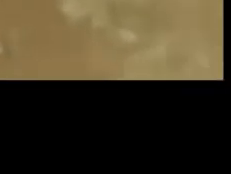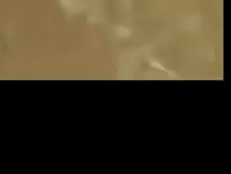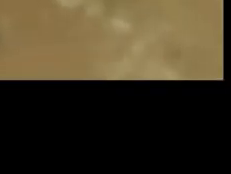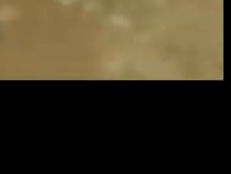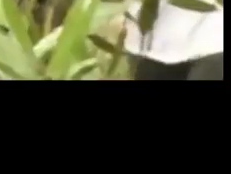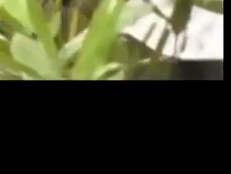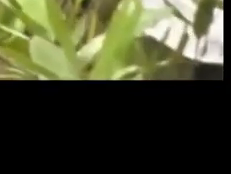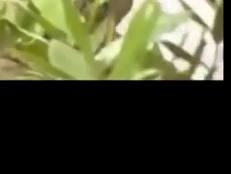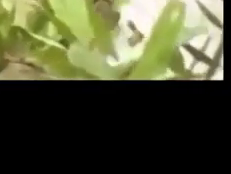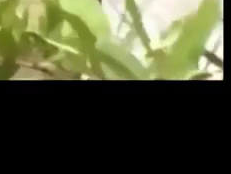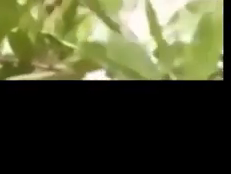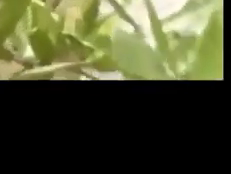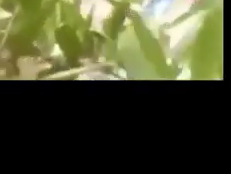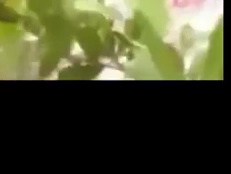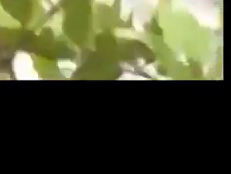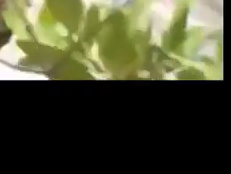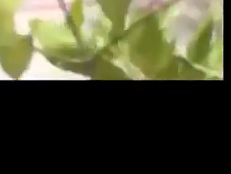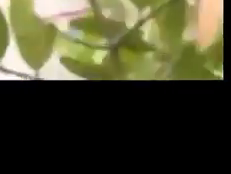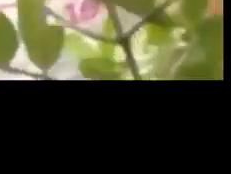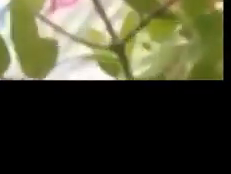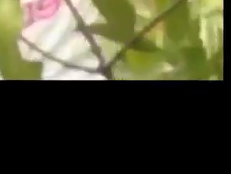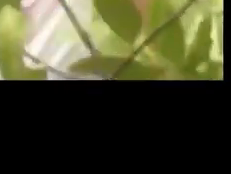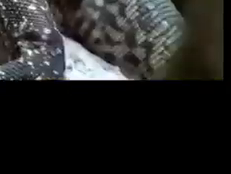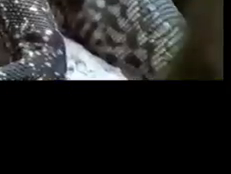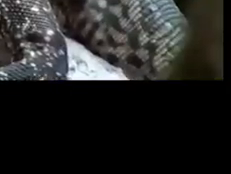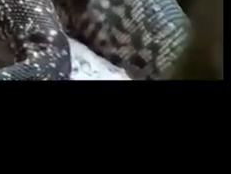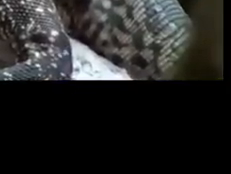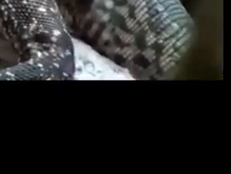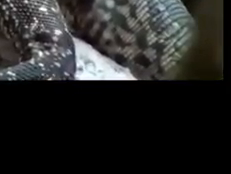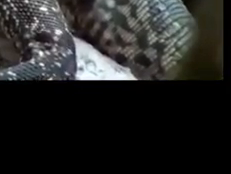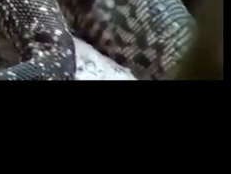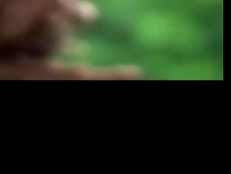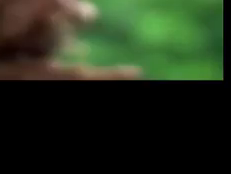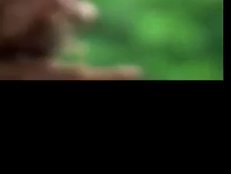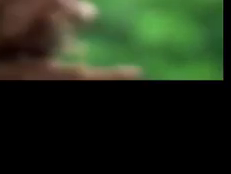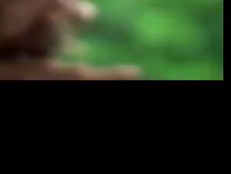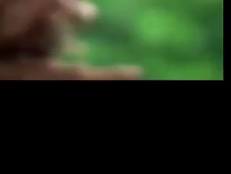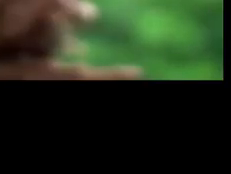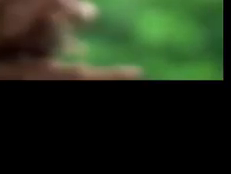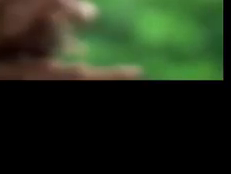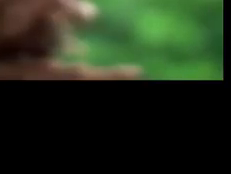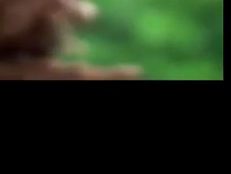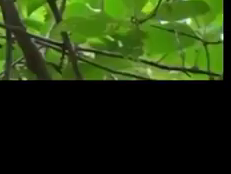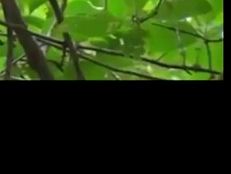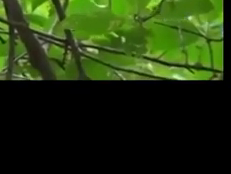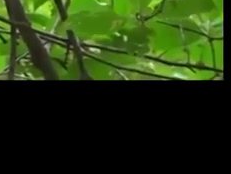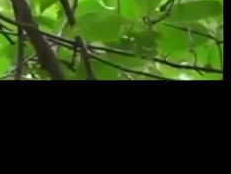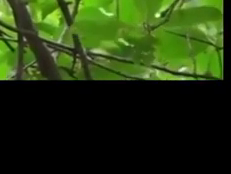contaminación ambiental. Cuidemos nuestros bosques y respetemos la veda de animales en extinción.